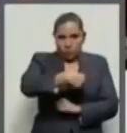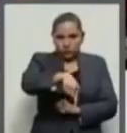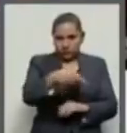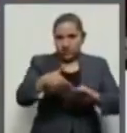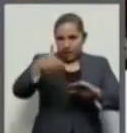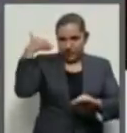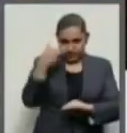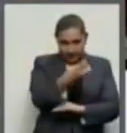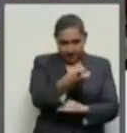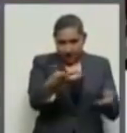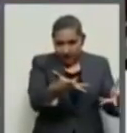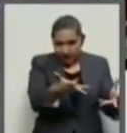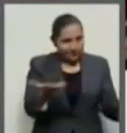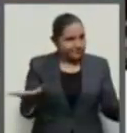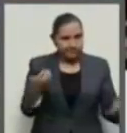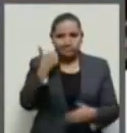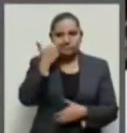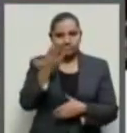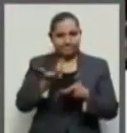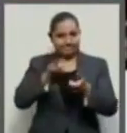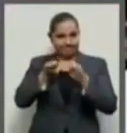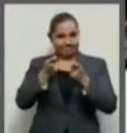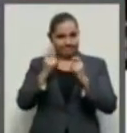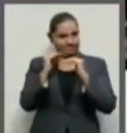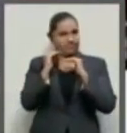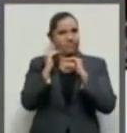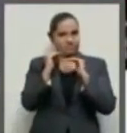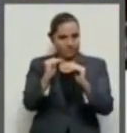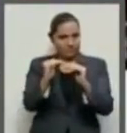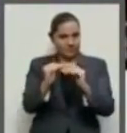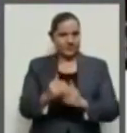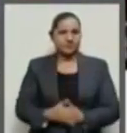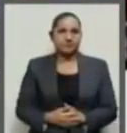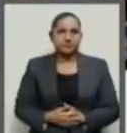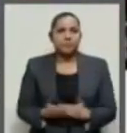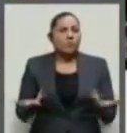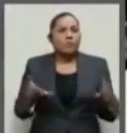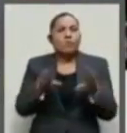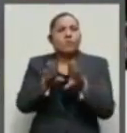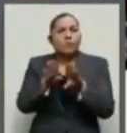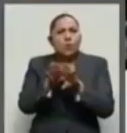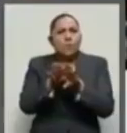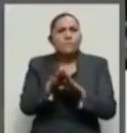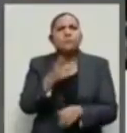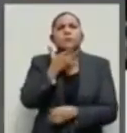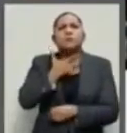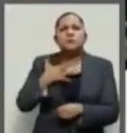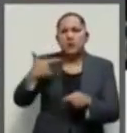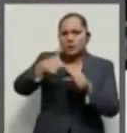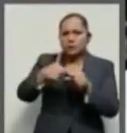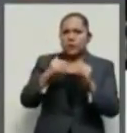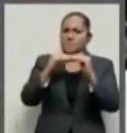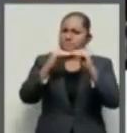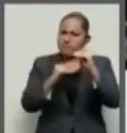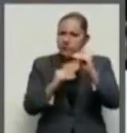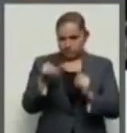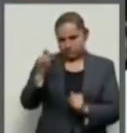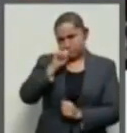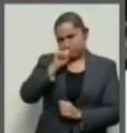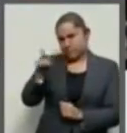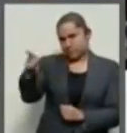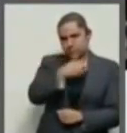¿Cómo vamos a lograr que baje la gasolina como lo prometió el presidente? Muy